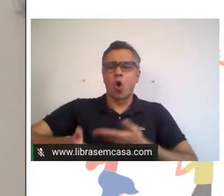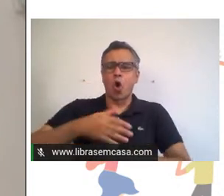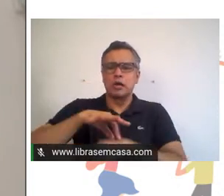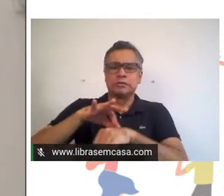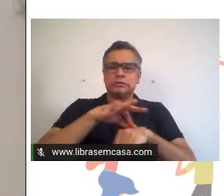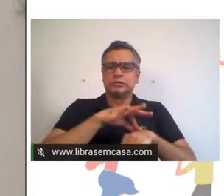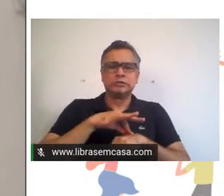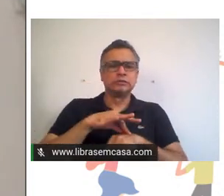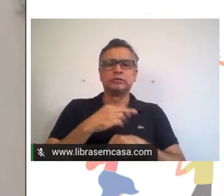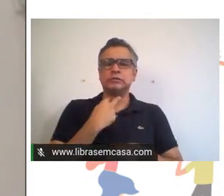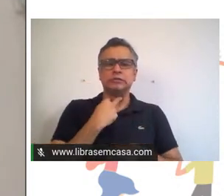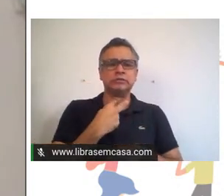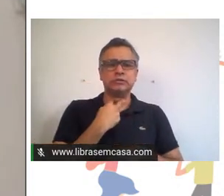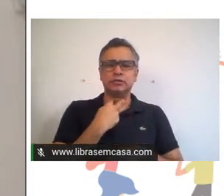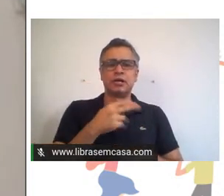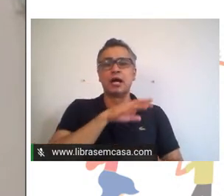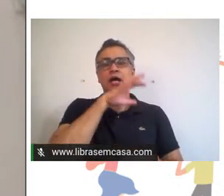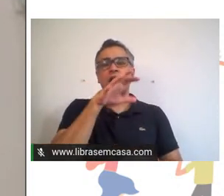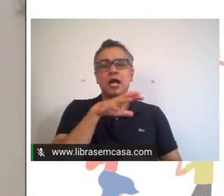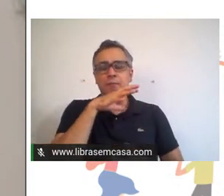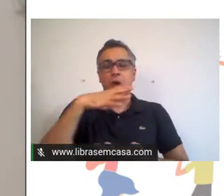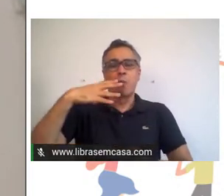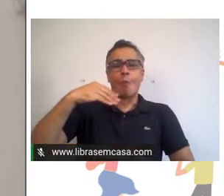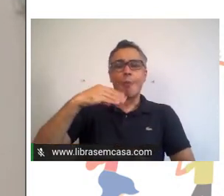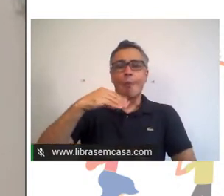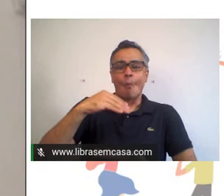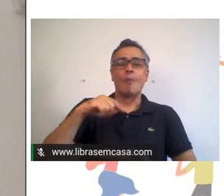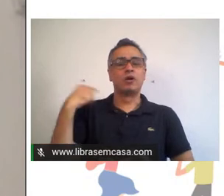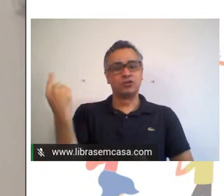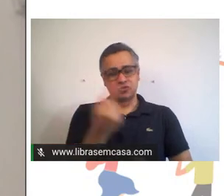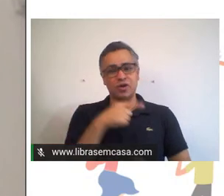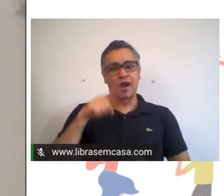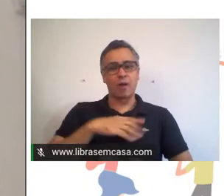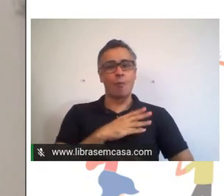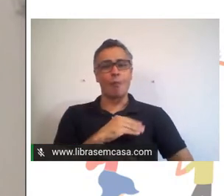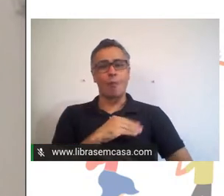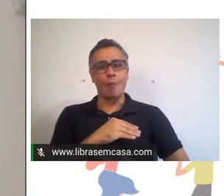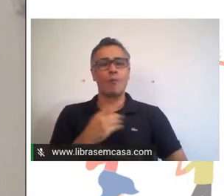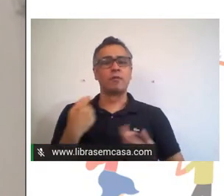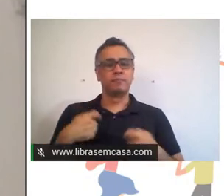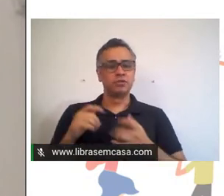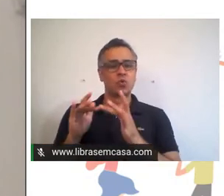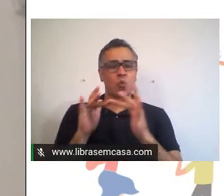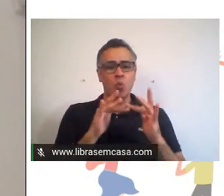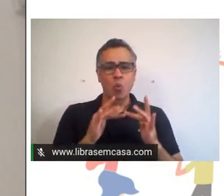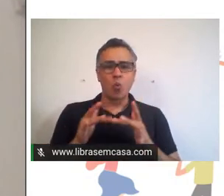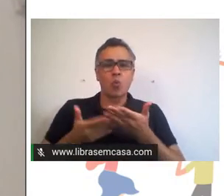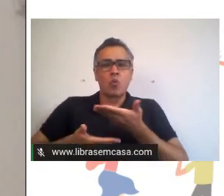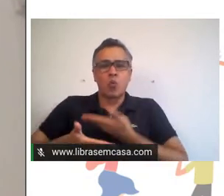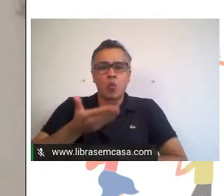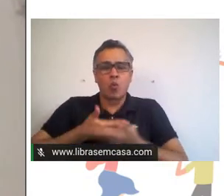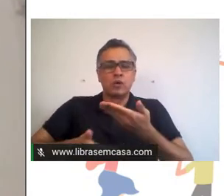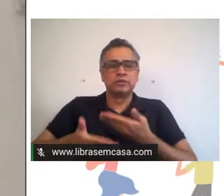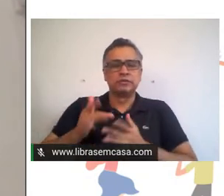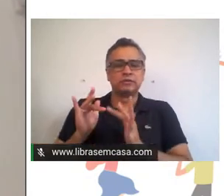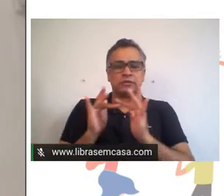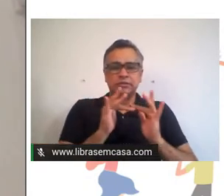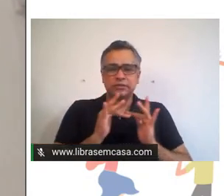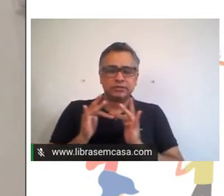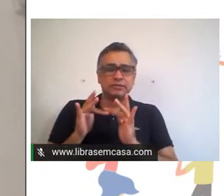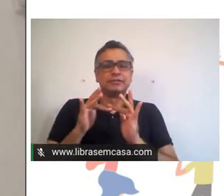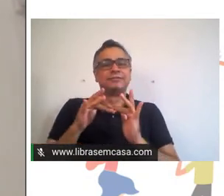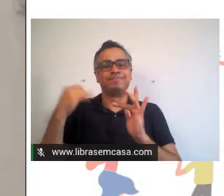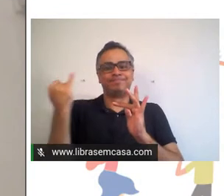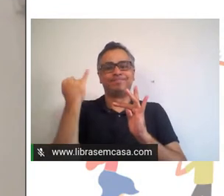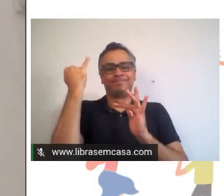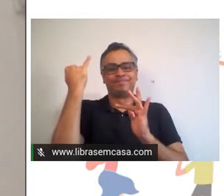para estos mamíferos animales que somos, que necesitamos el contacto y que necesitamos esa conexión y que necesitamos tantas cosas. Yo